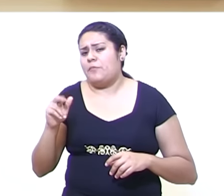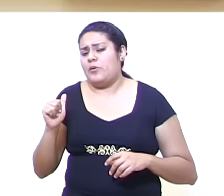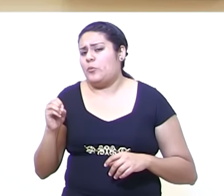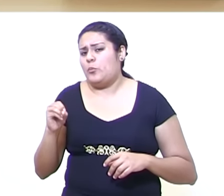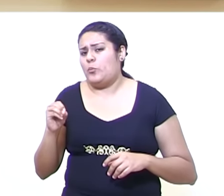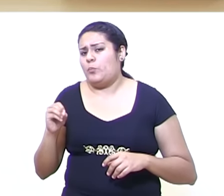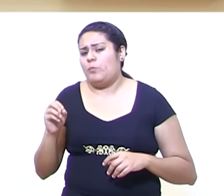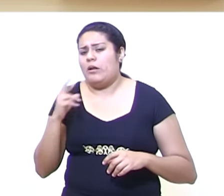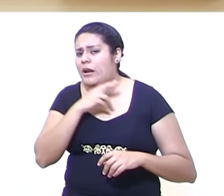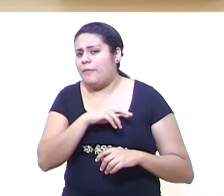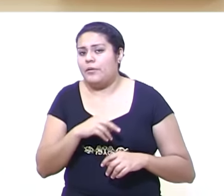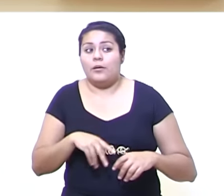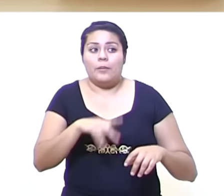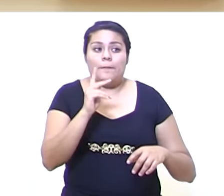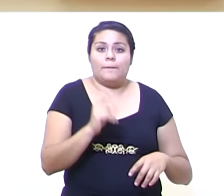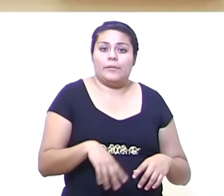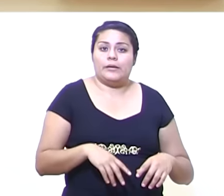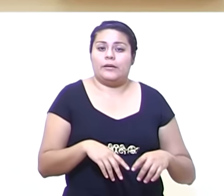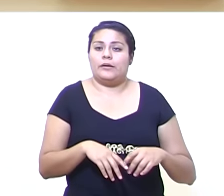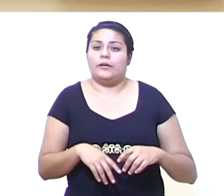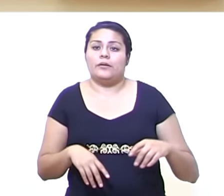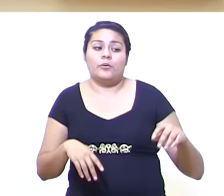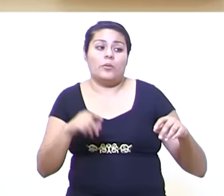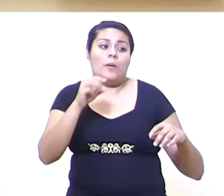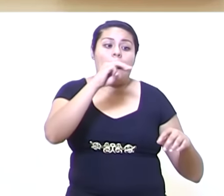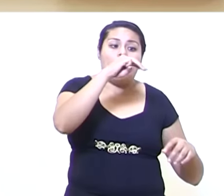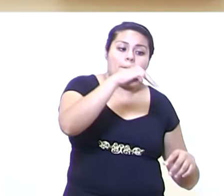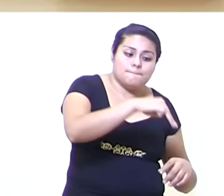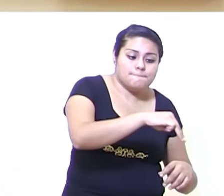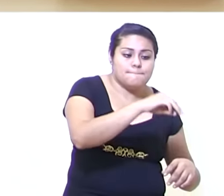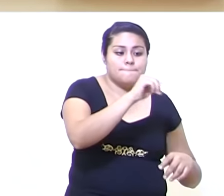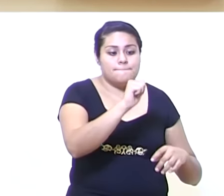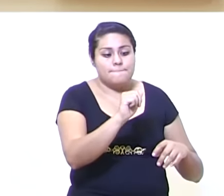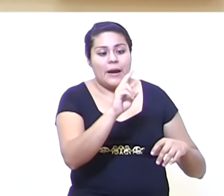Mientras que mariposa tiene 4 sílabas.